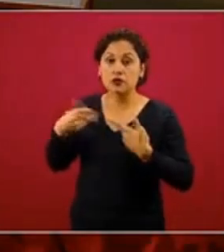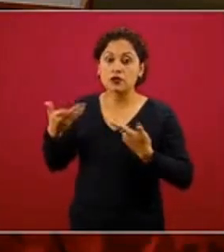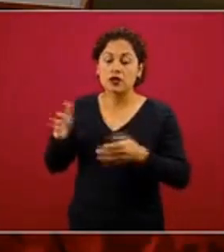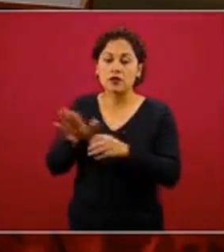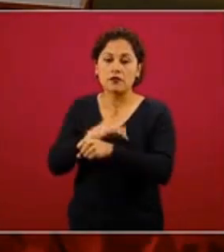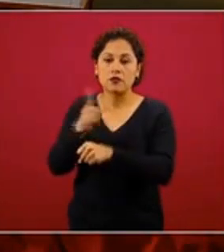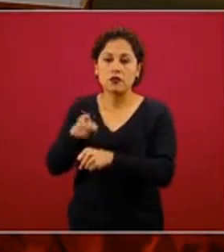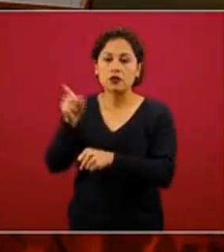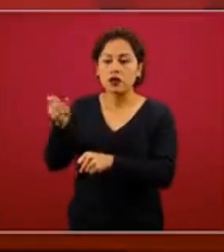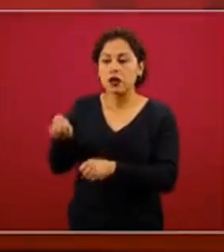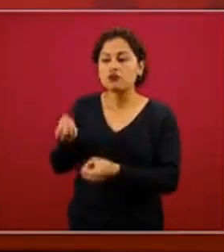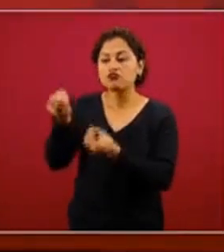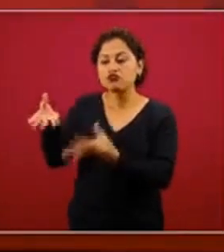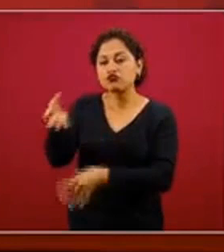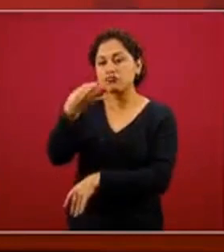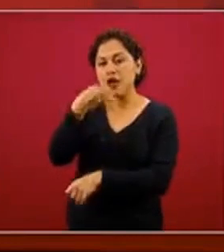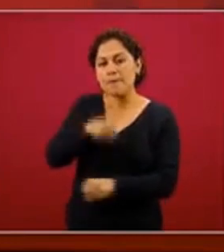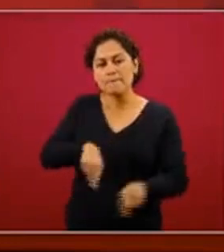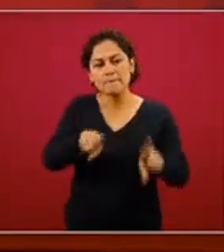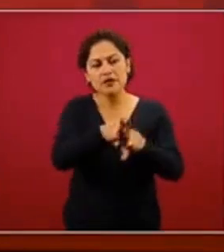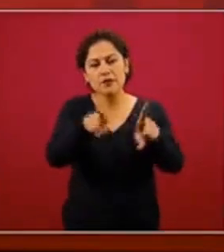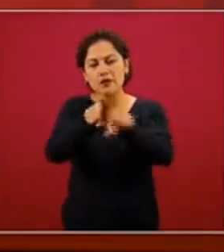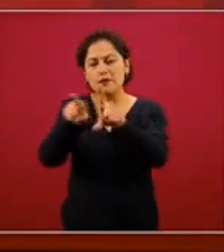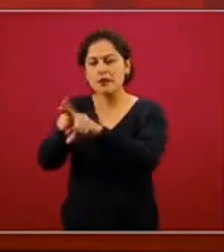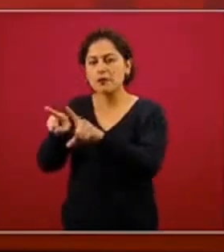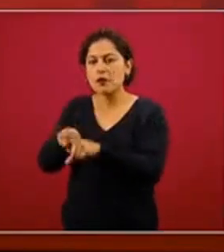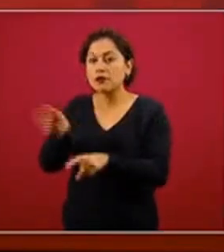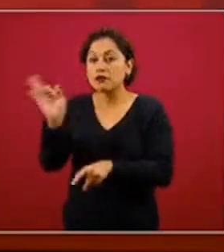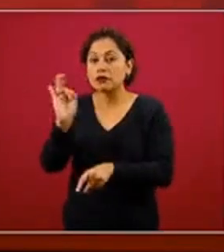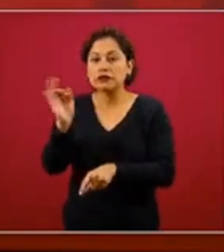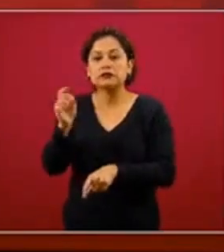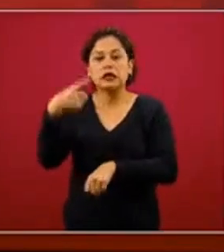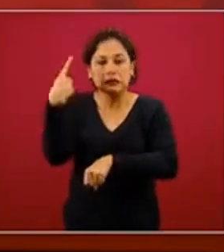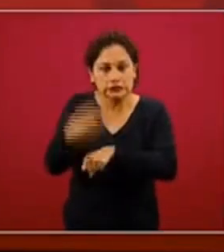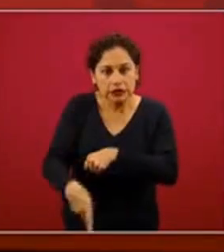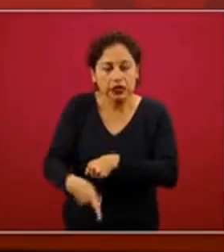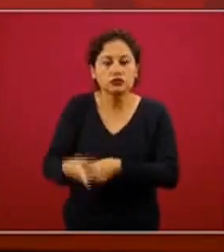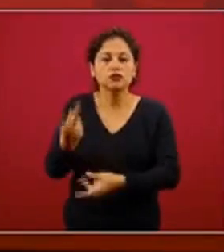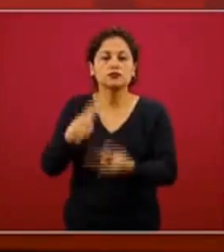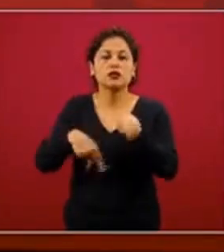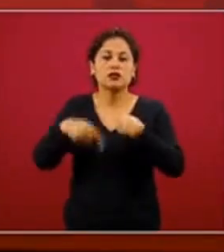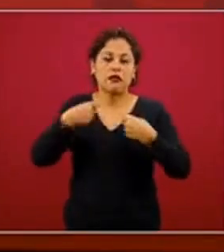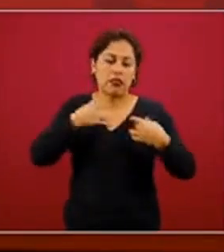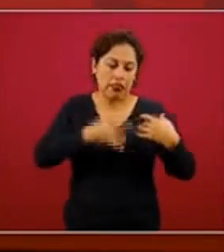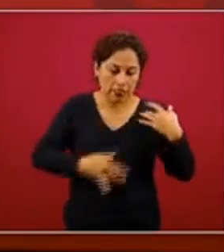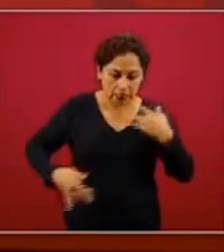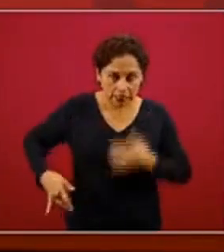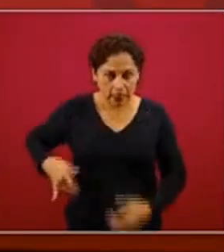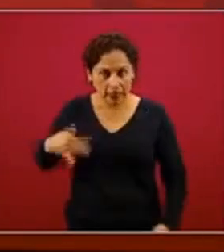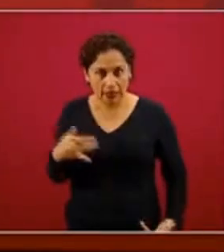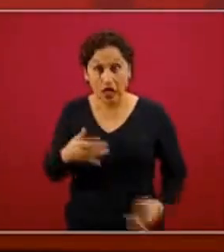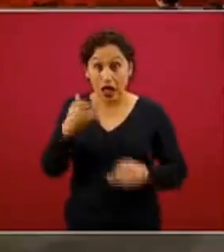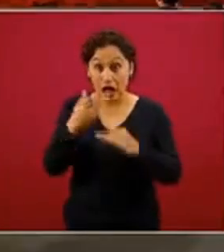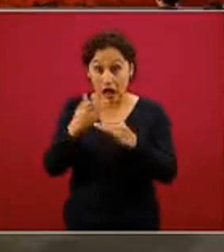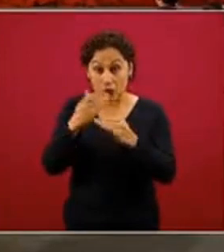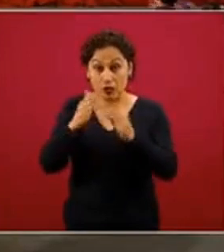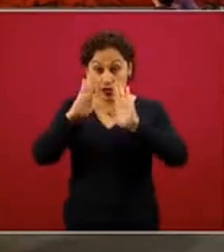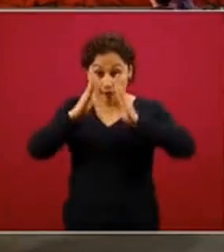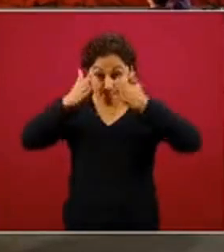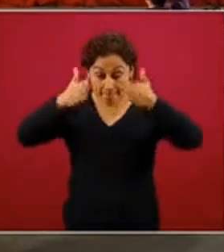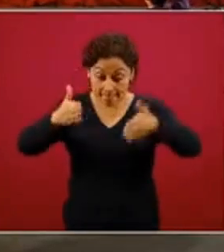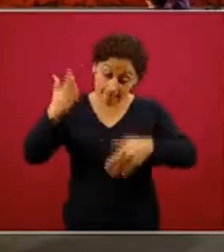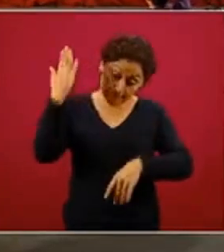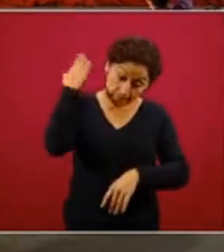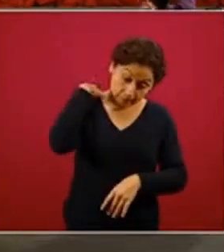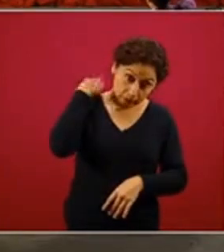de daño renal o daño de otro tejido. Entonces, es una complejidad, no es solo el pulmón, pero sí es el central. ¿Sí?